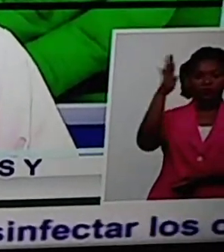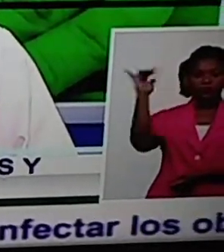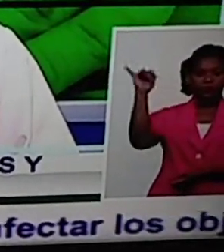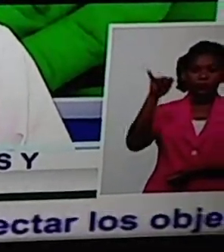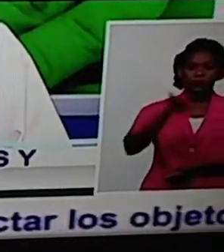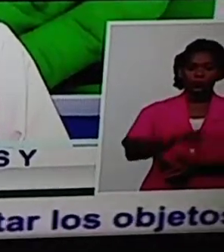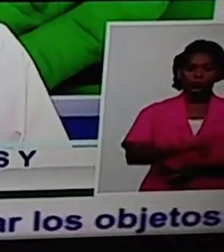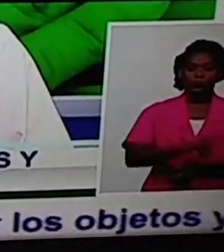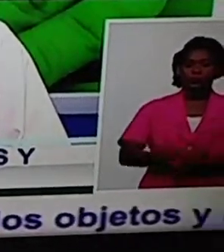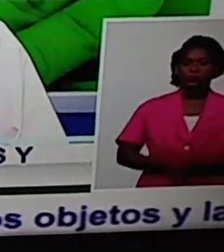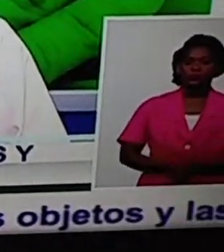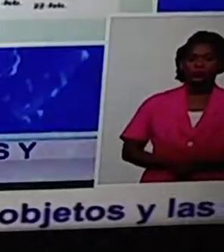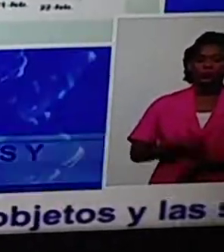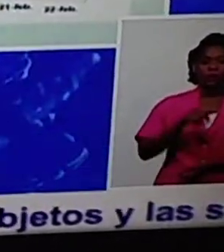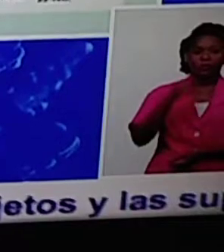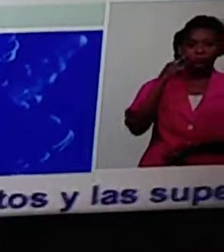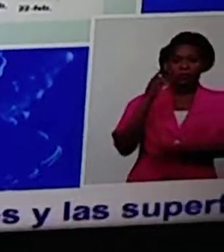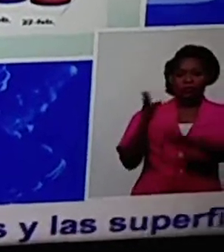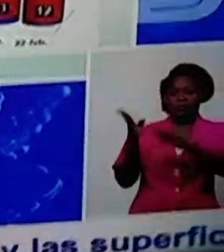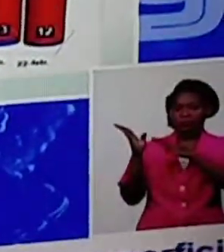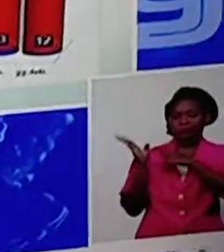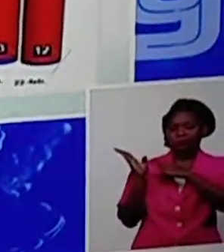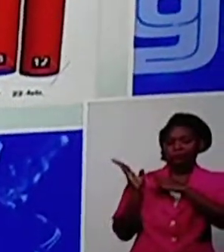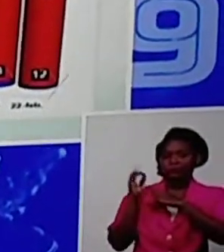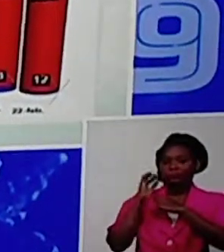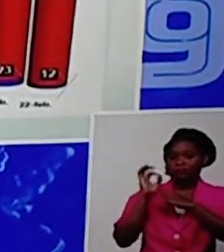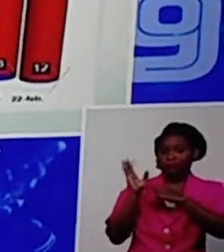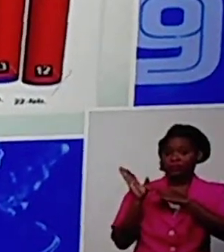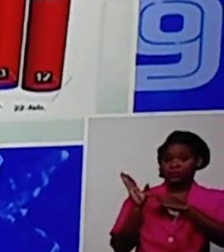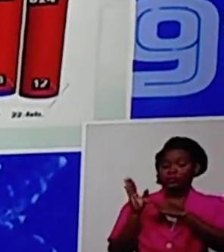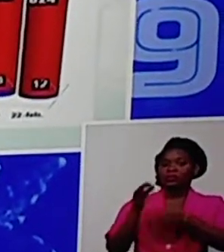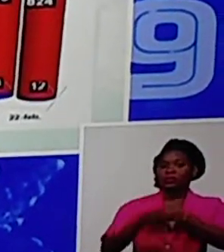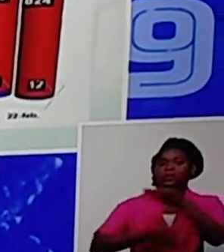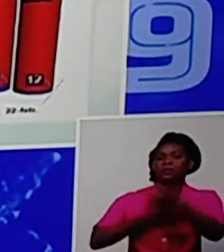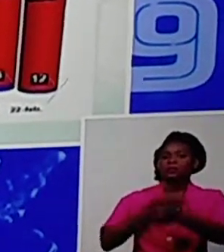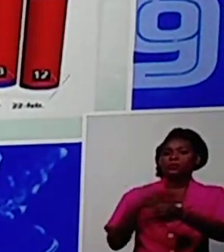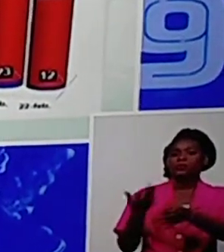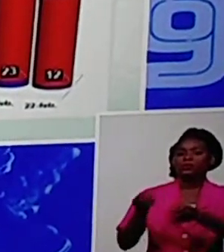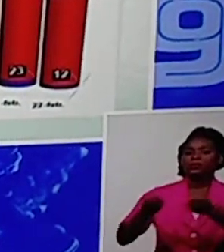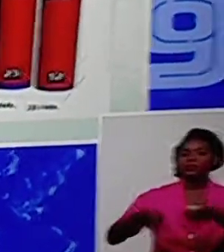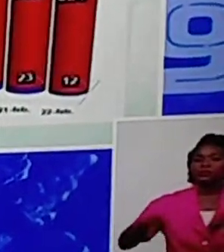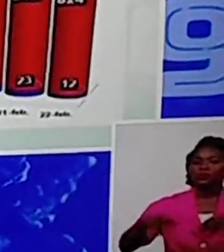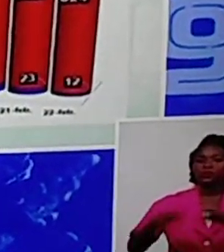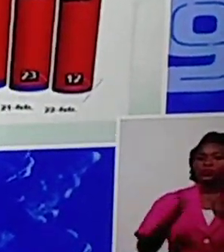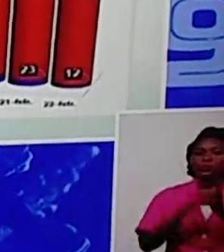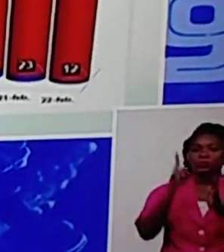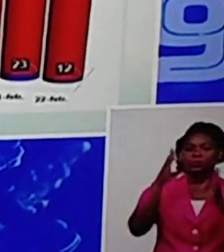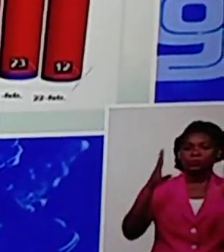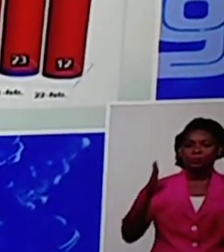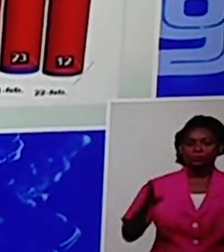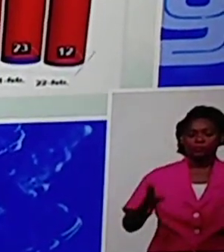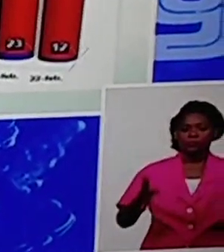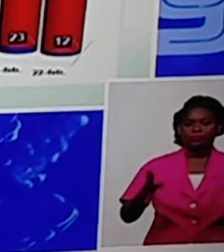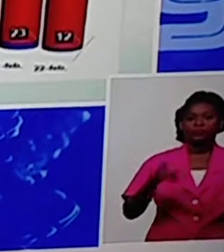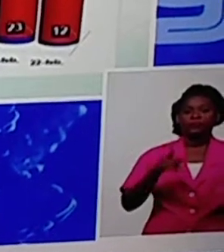y un caso diagnosticado 136.000 lógica 2 824